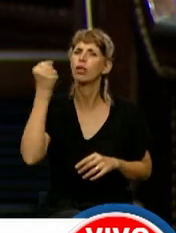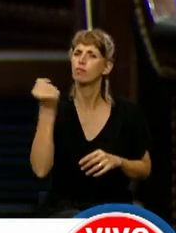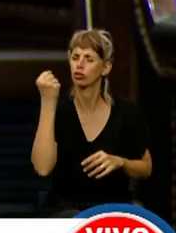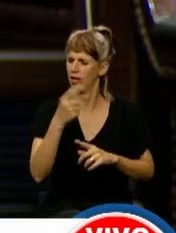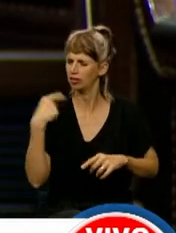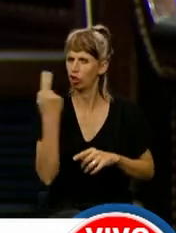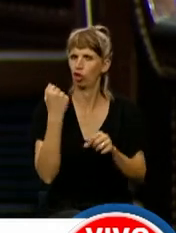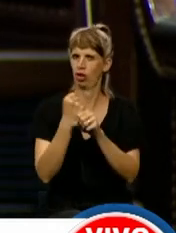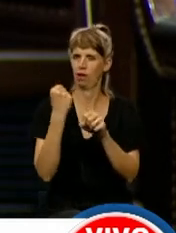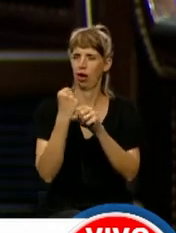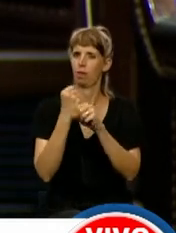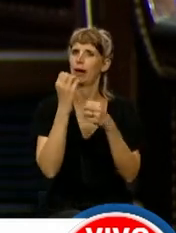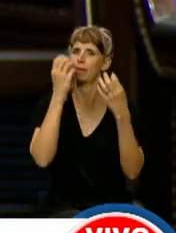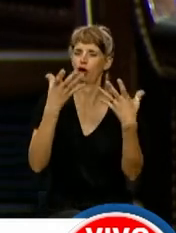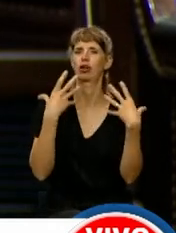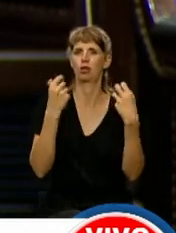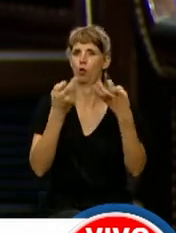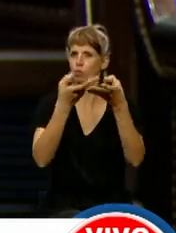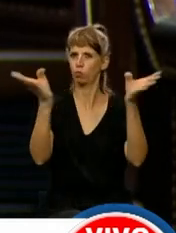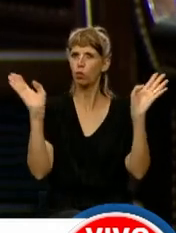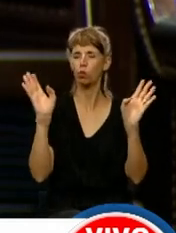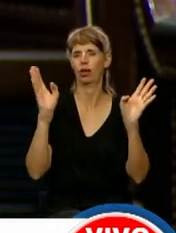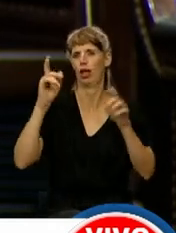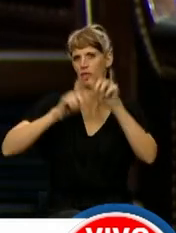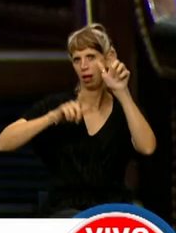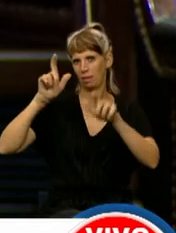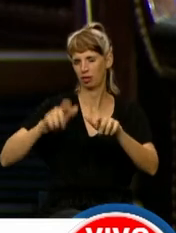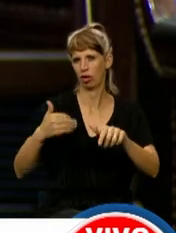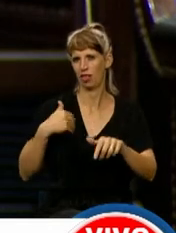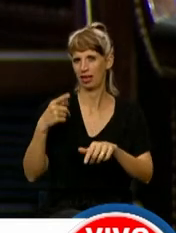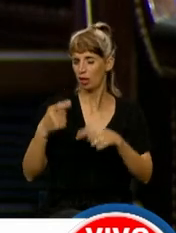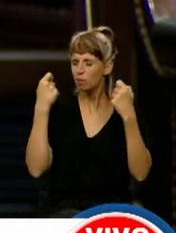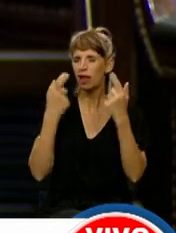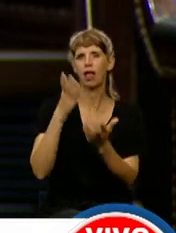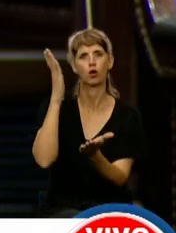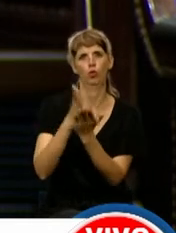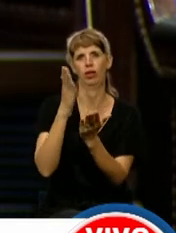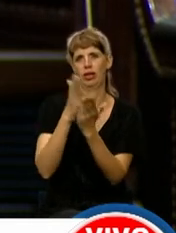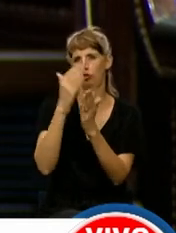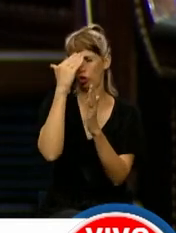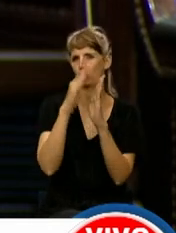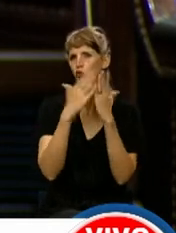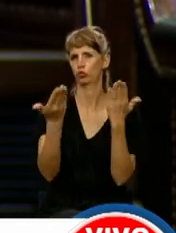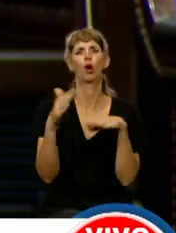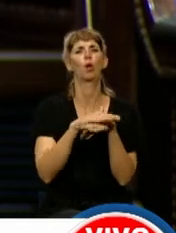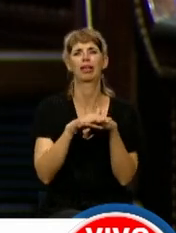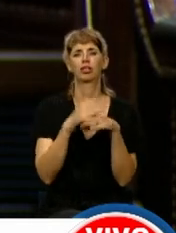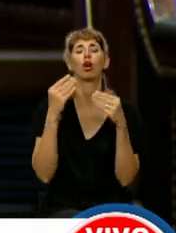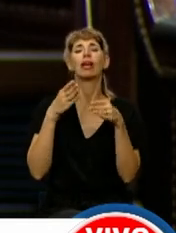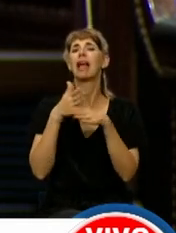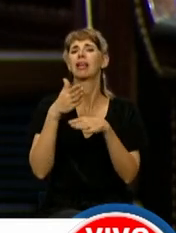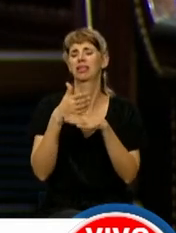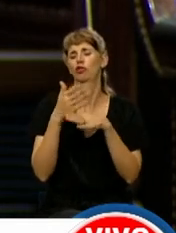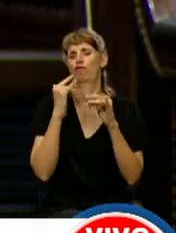todos para mejorar la salud pública de los argentinos y para garantizar un derecho constitucional básico como es el acceso a la